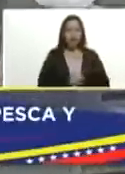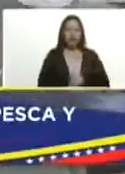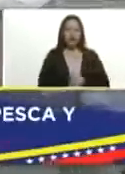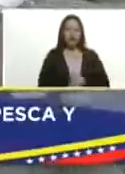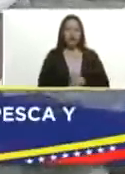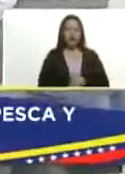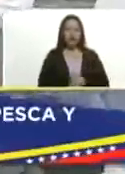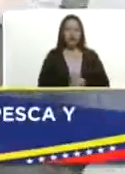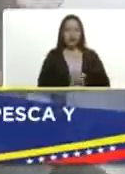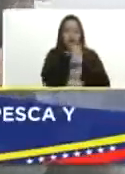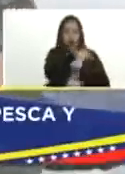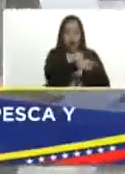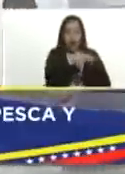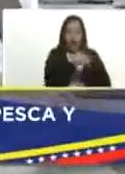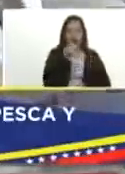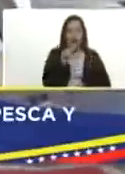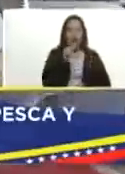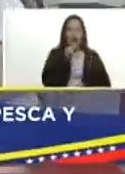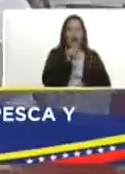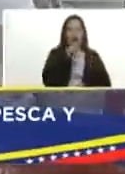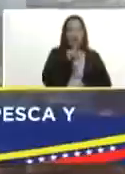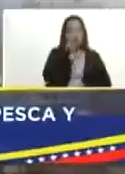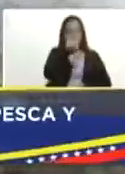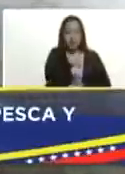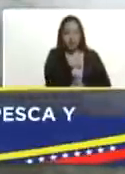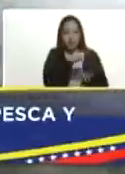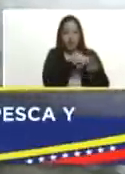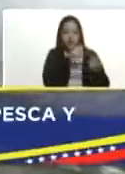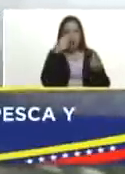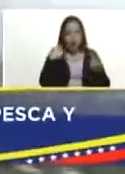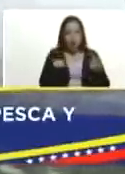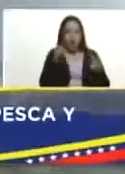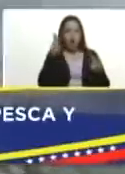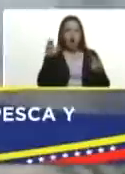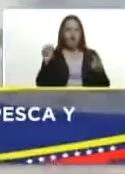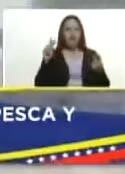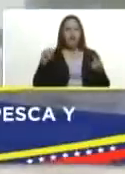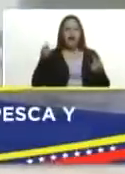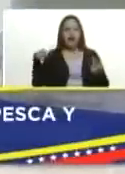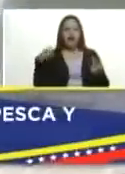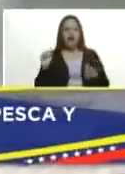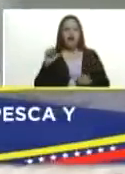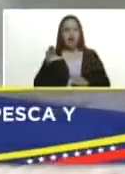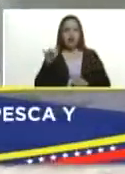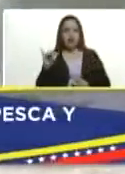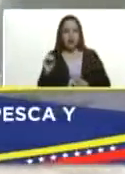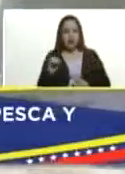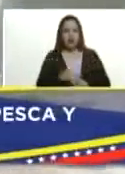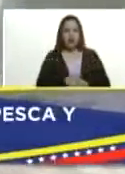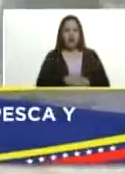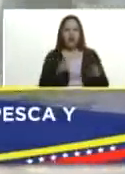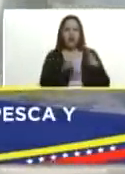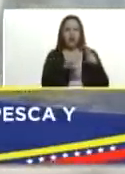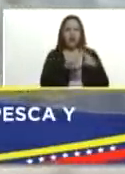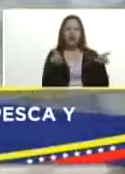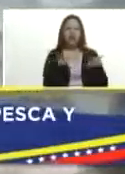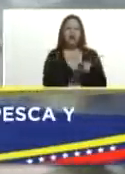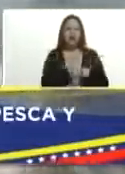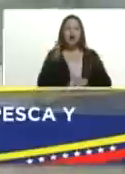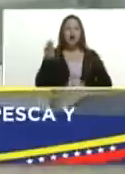Este es atún, por acá tenemos pangasio, uh-huh. conocido, se conoce como bagre,